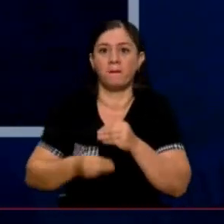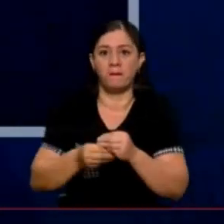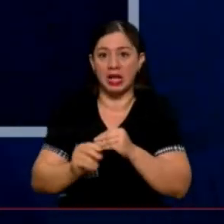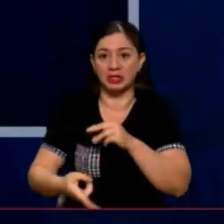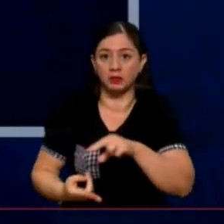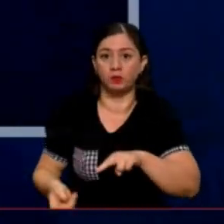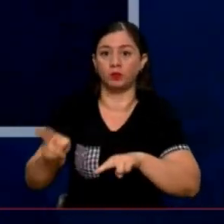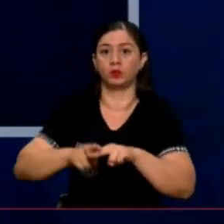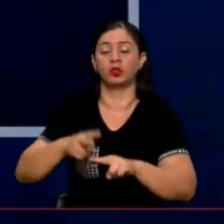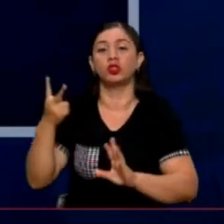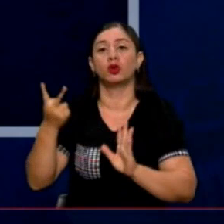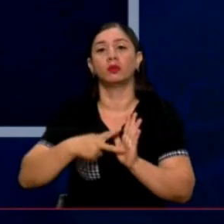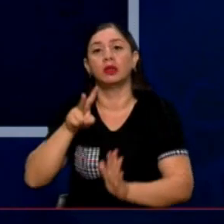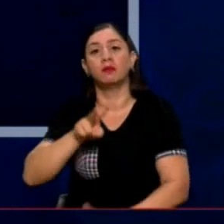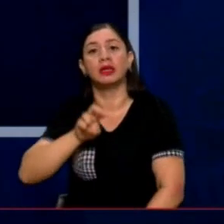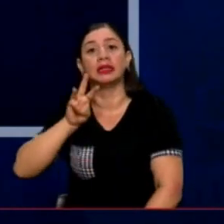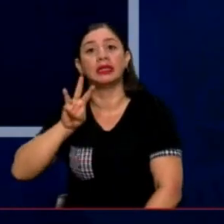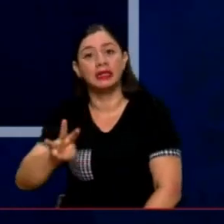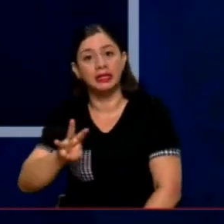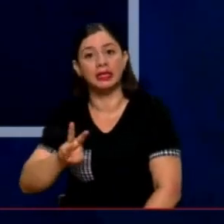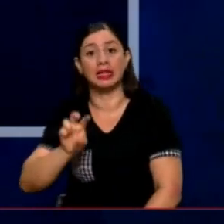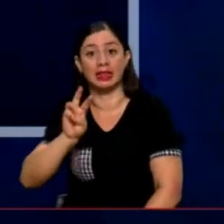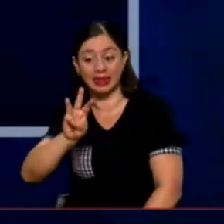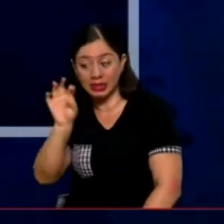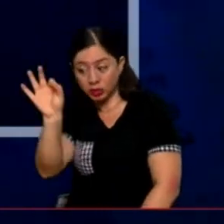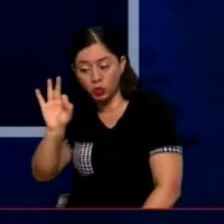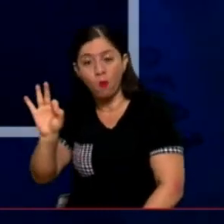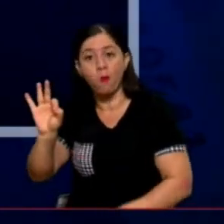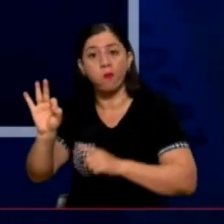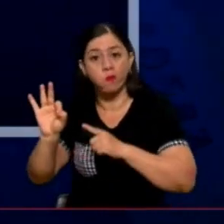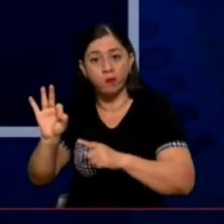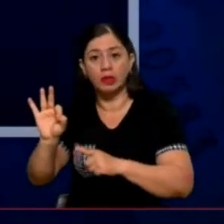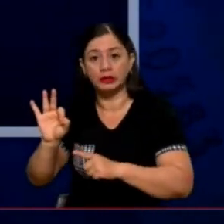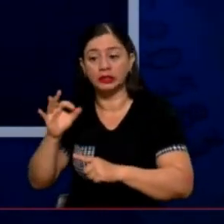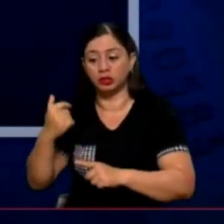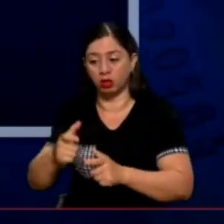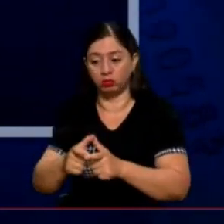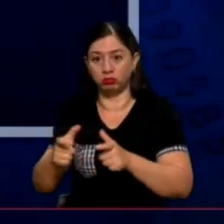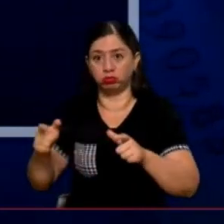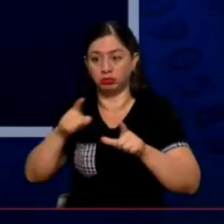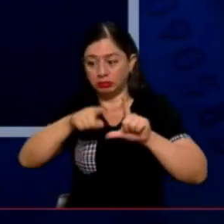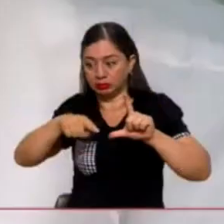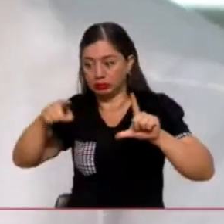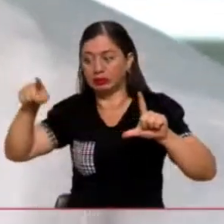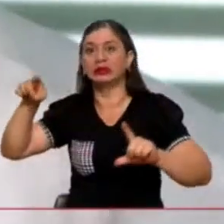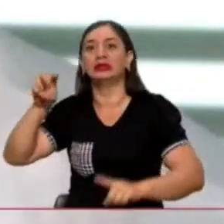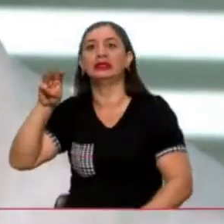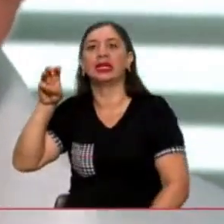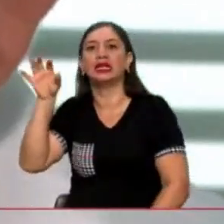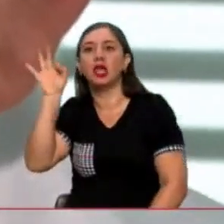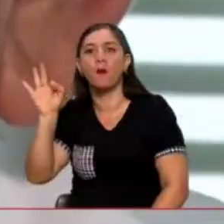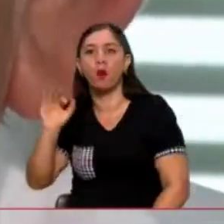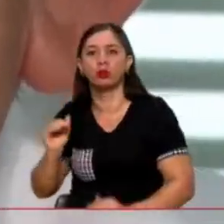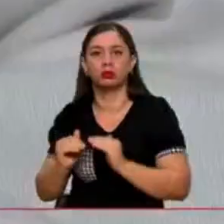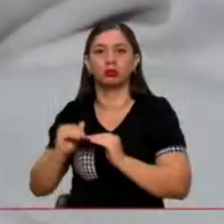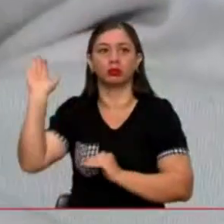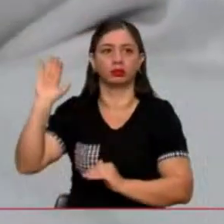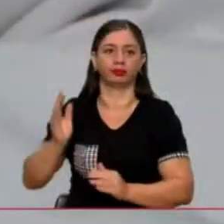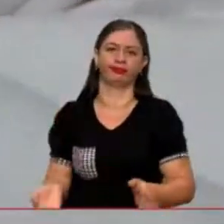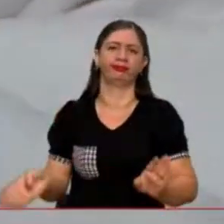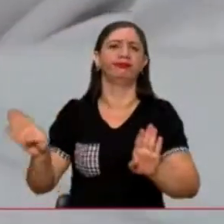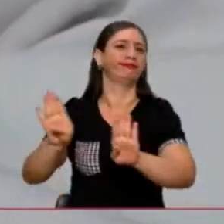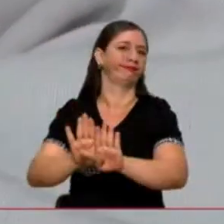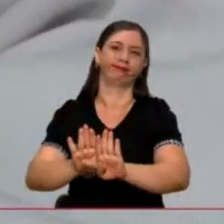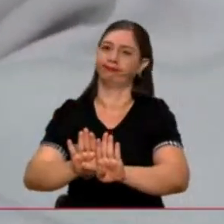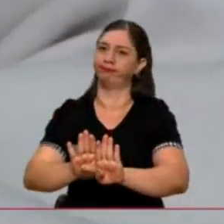del presupuesto para el 2023, solo el 3%, pese a que la inflación superó el 13%. Se cierra es porque